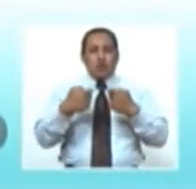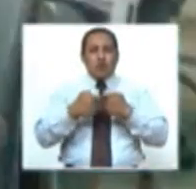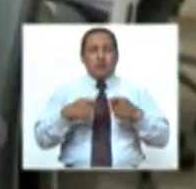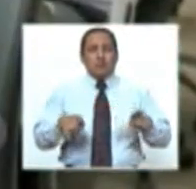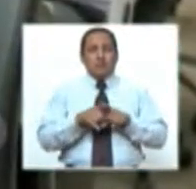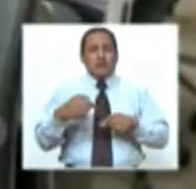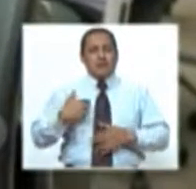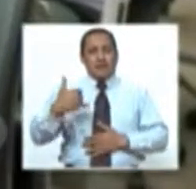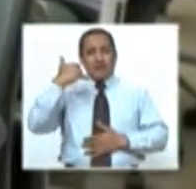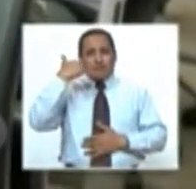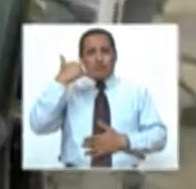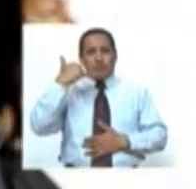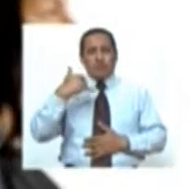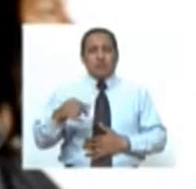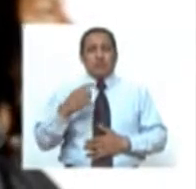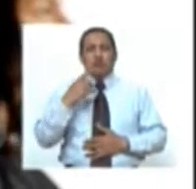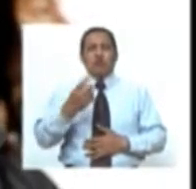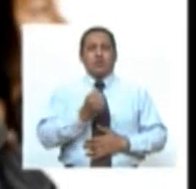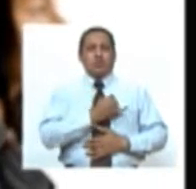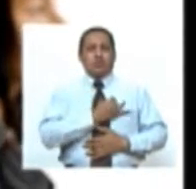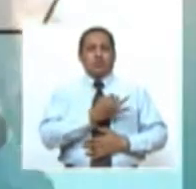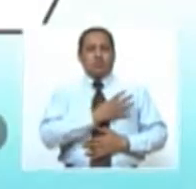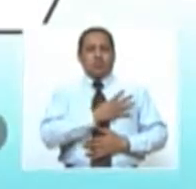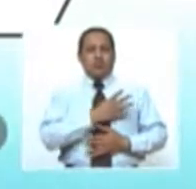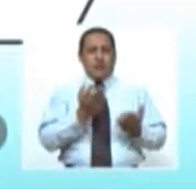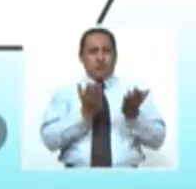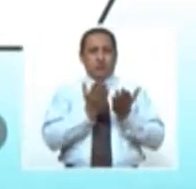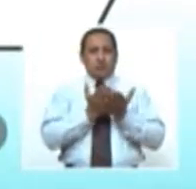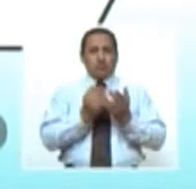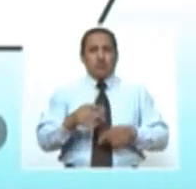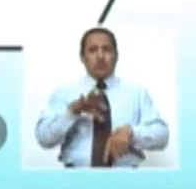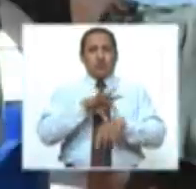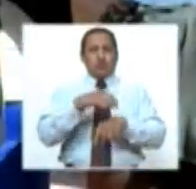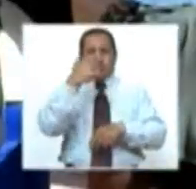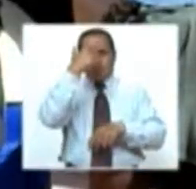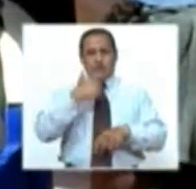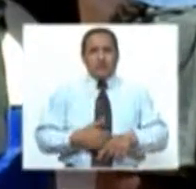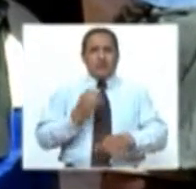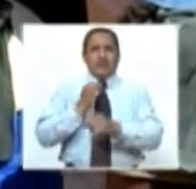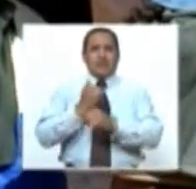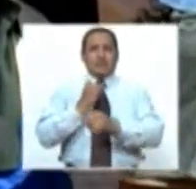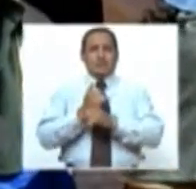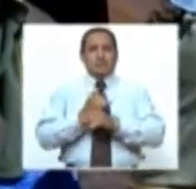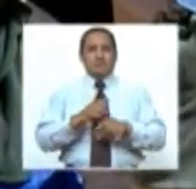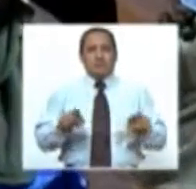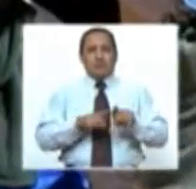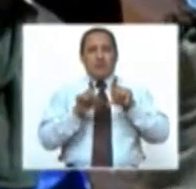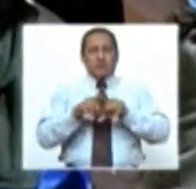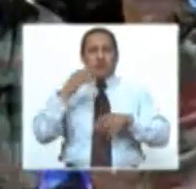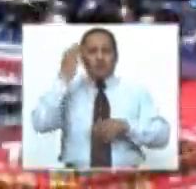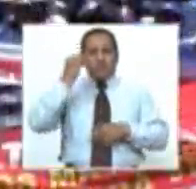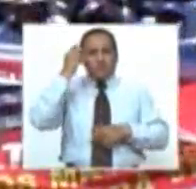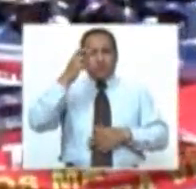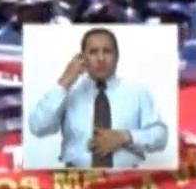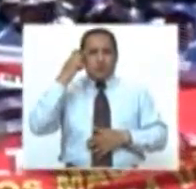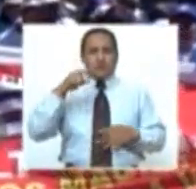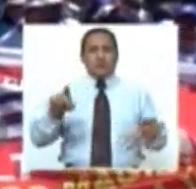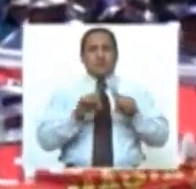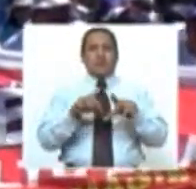electrónico, número telefónico, grado de estudios, estado de salud, creencias religiosas, opiniones